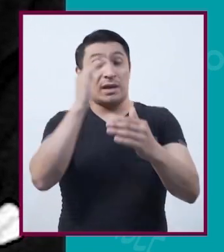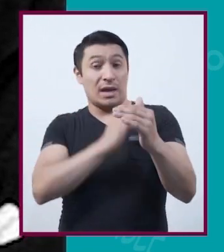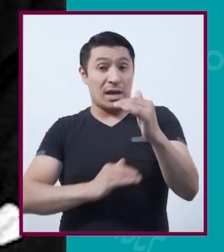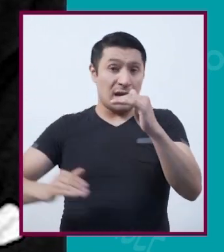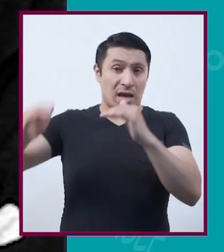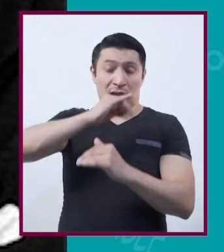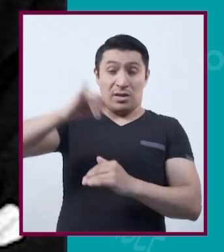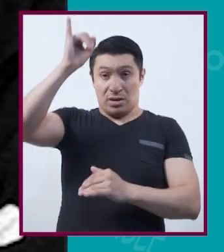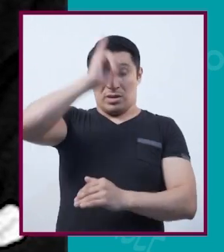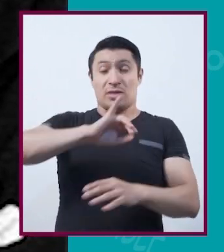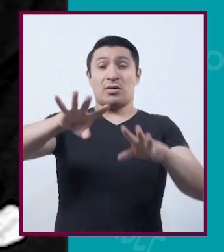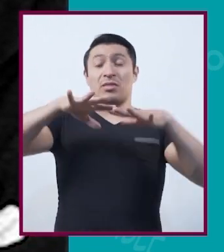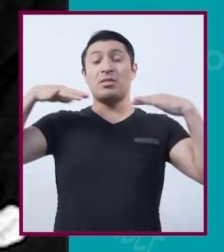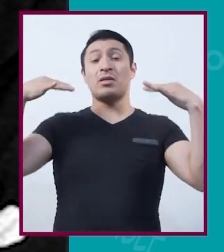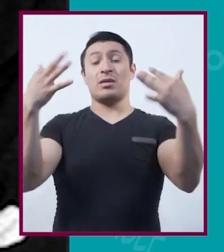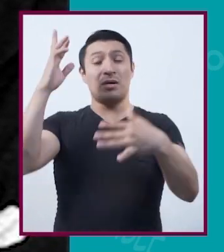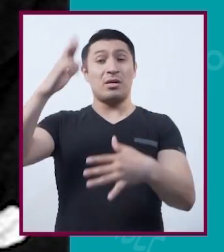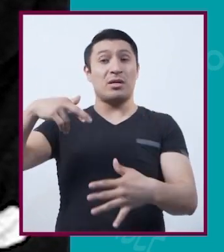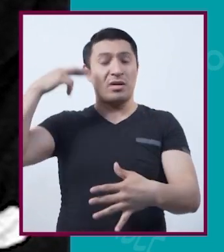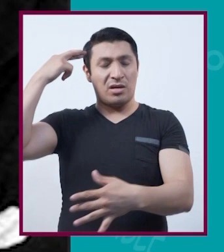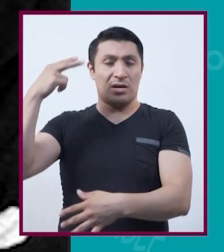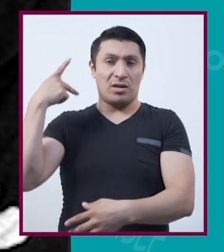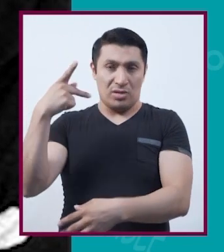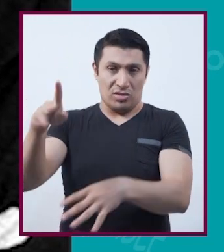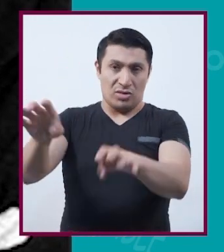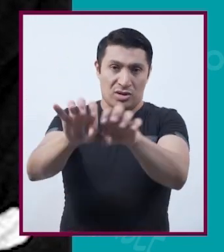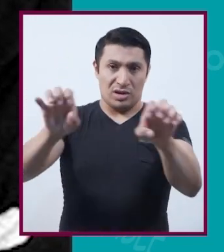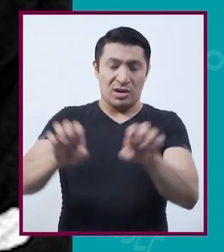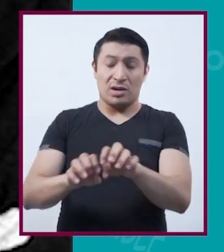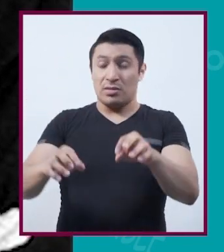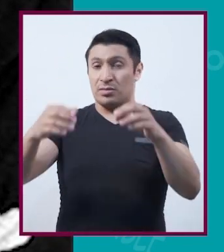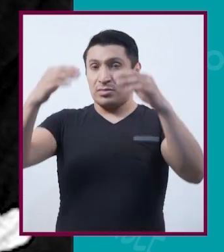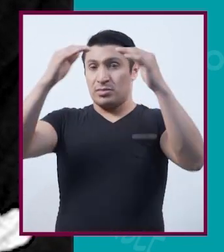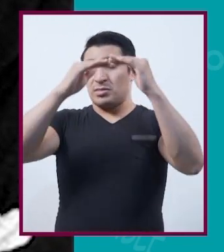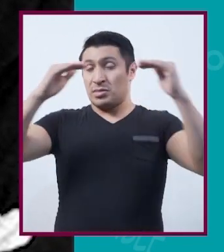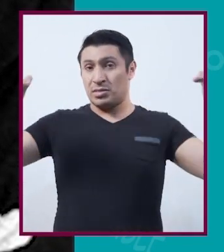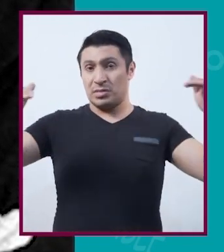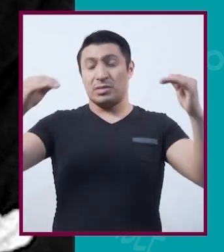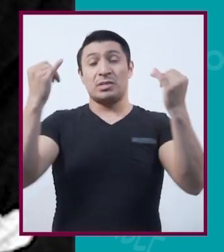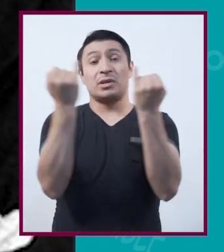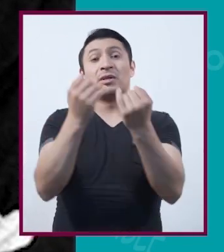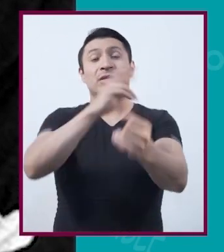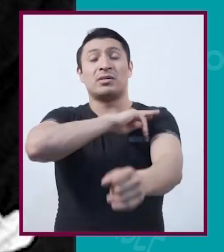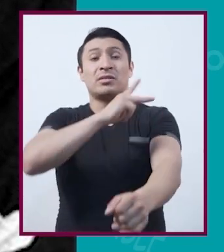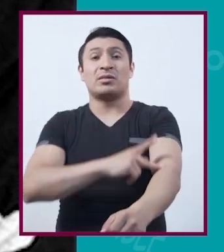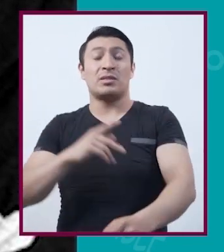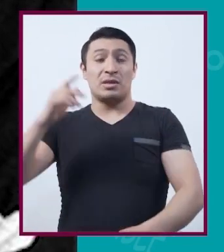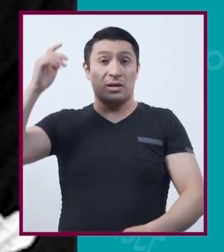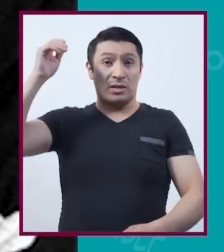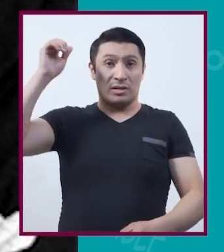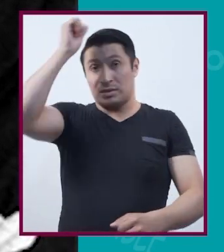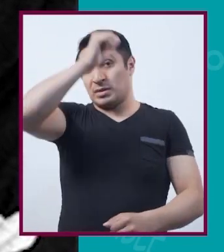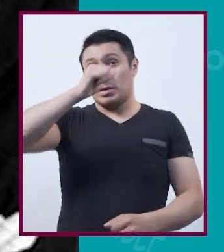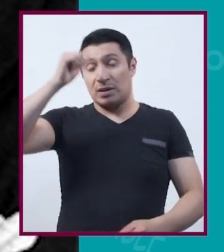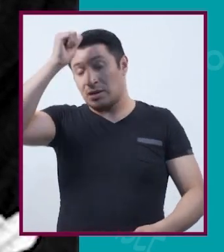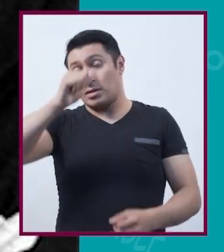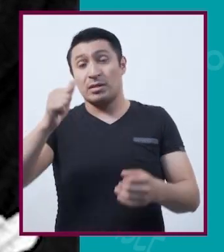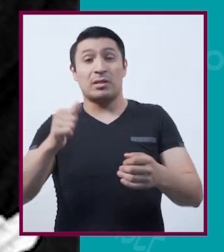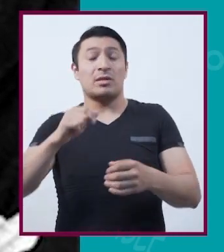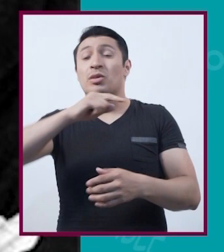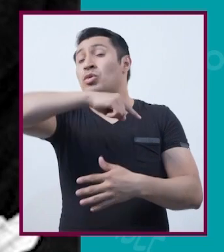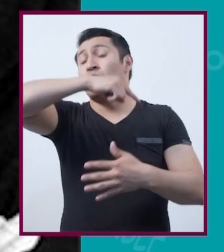frailes en las órdenes religiosas, de los cabildos o ayuntamientos de las ciudades o villas